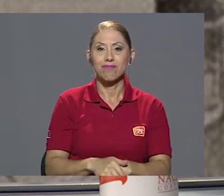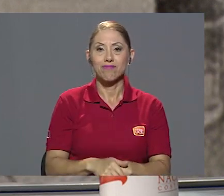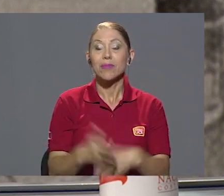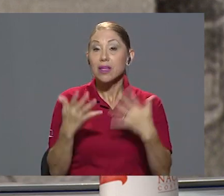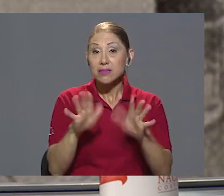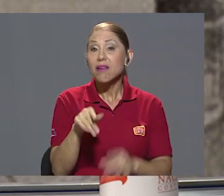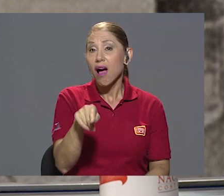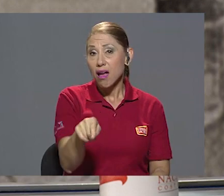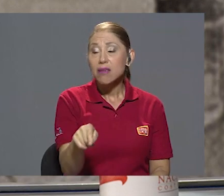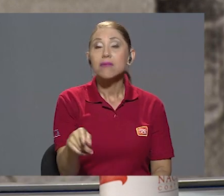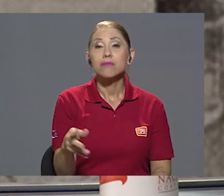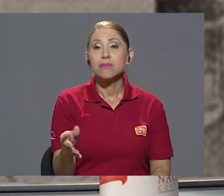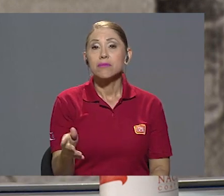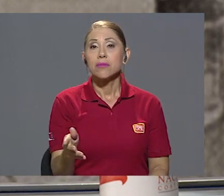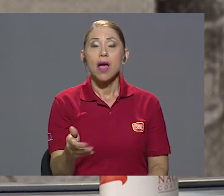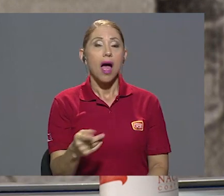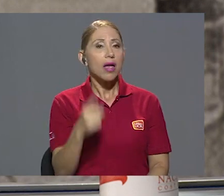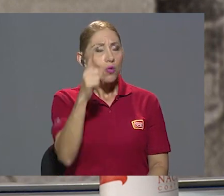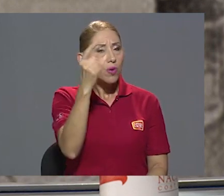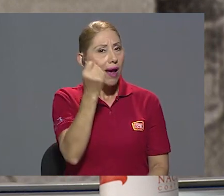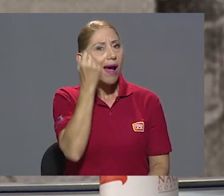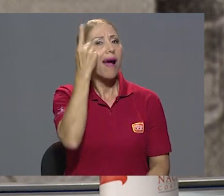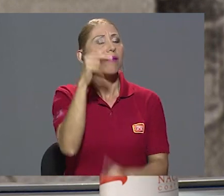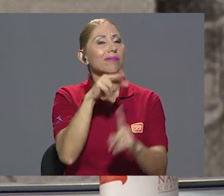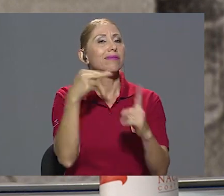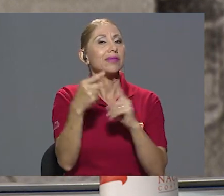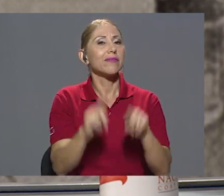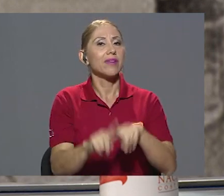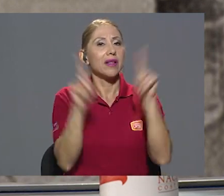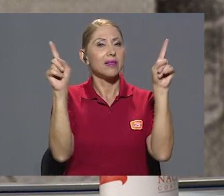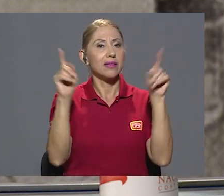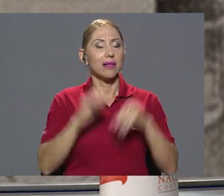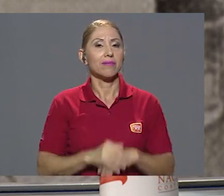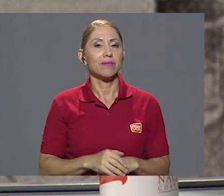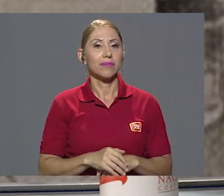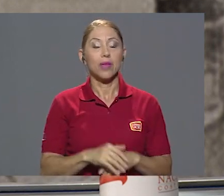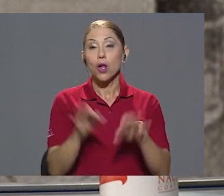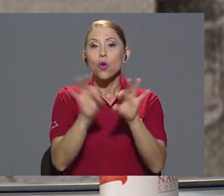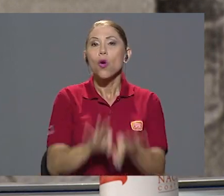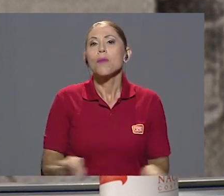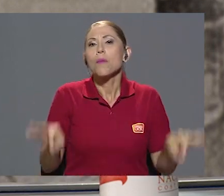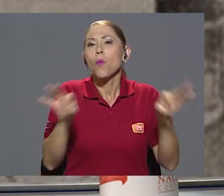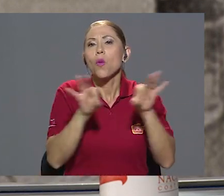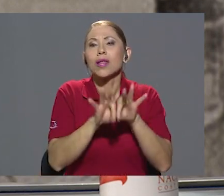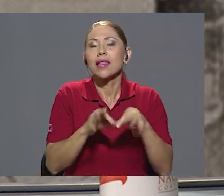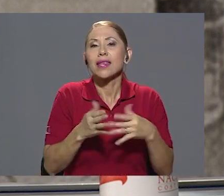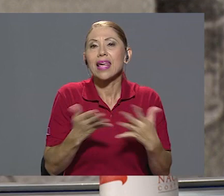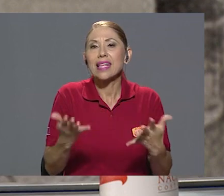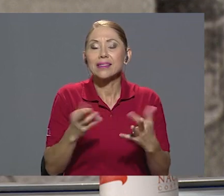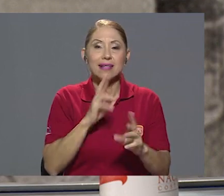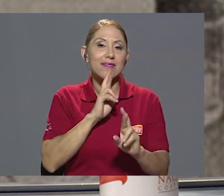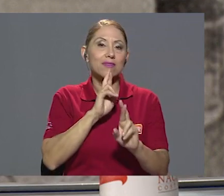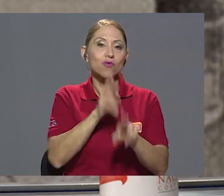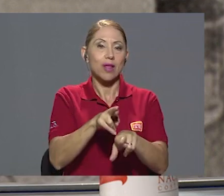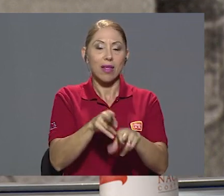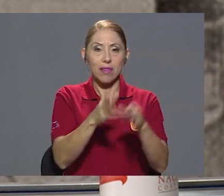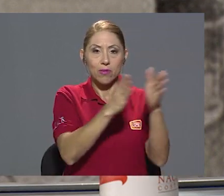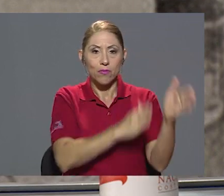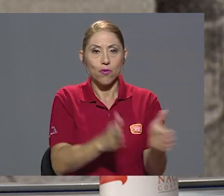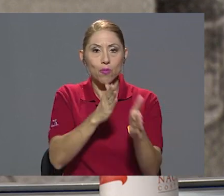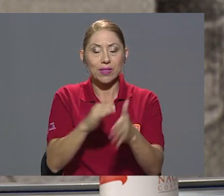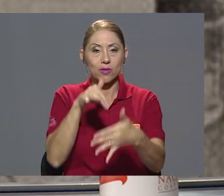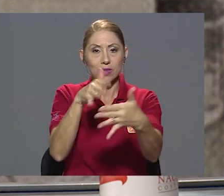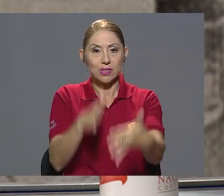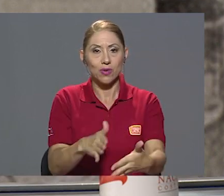una connotación académica diferente. O sea, lo importante es el resultado que se logra en la formación